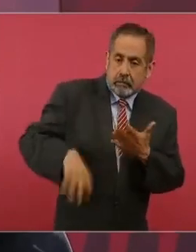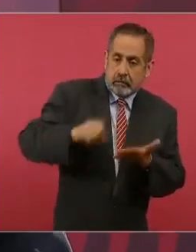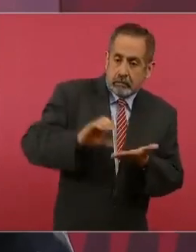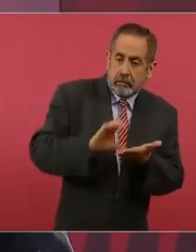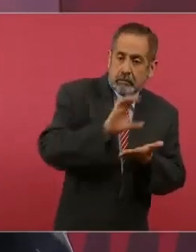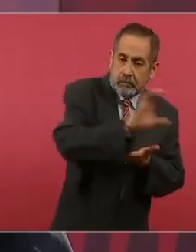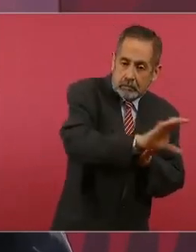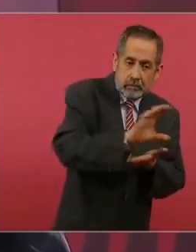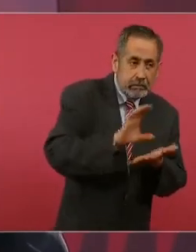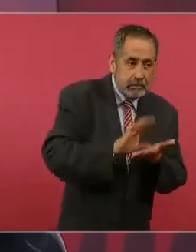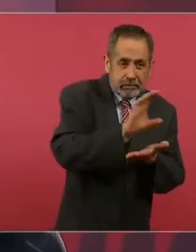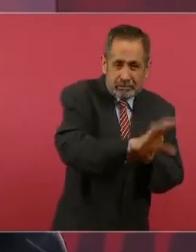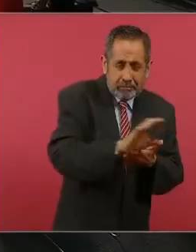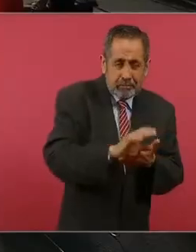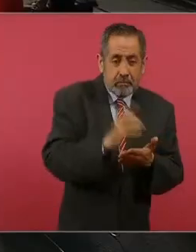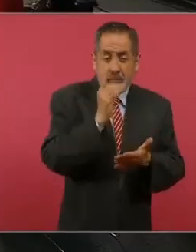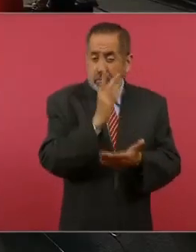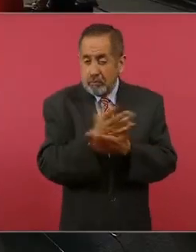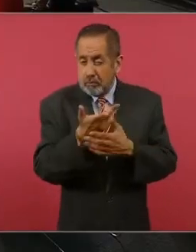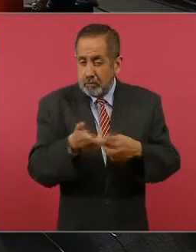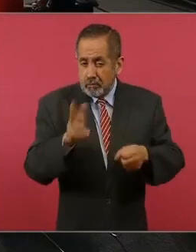eran hospitales, eran carreteras,